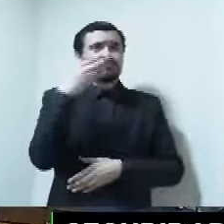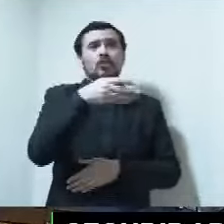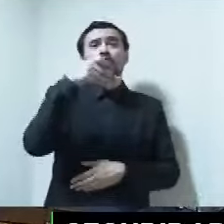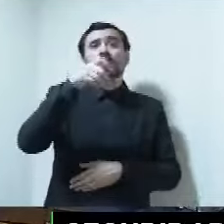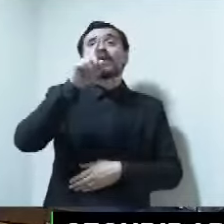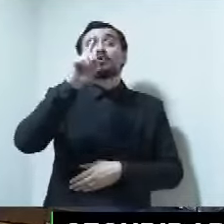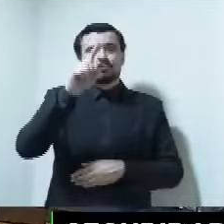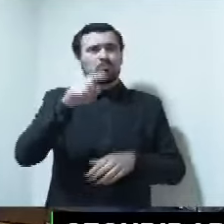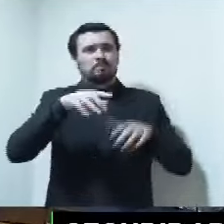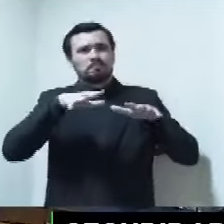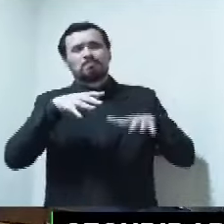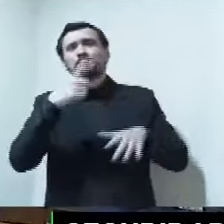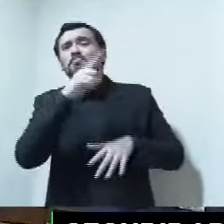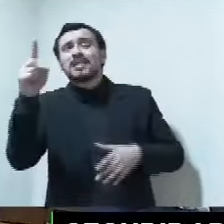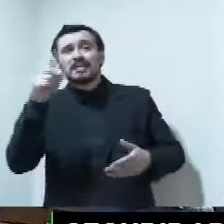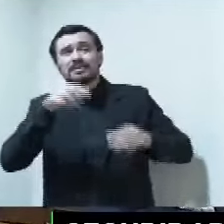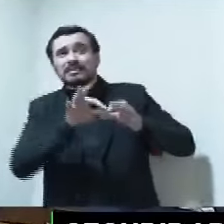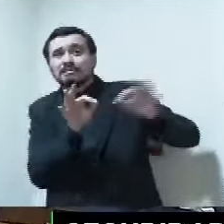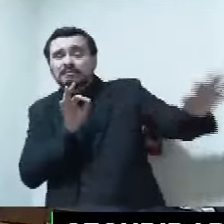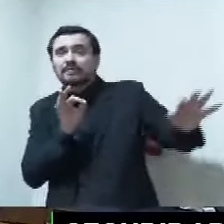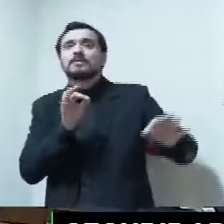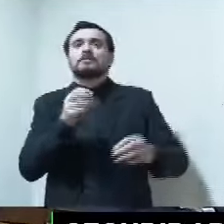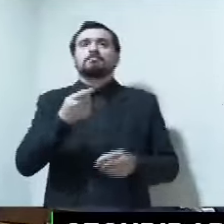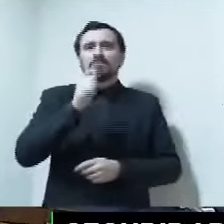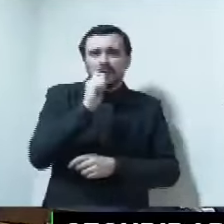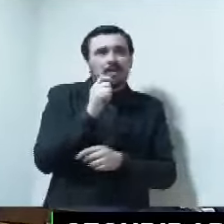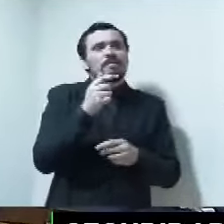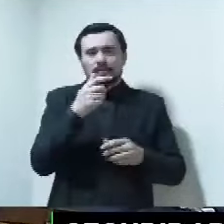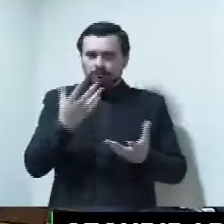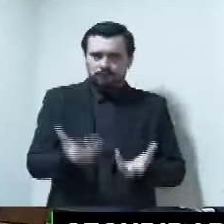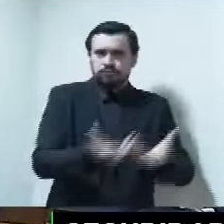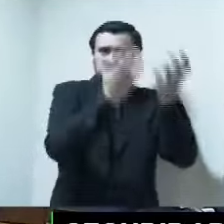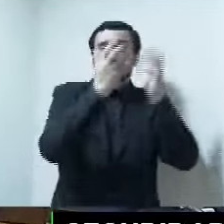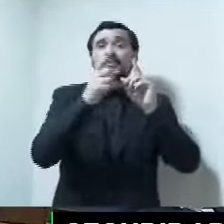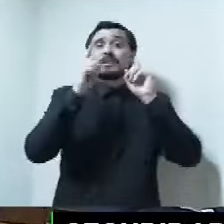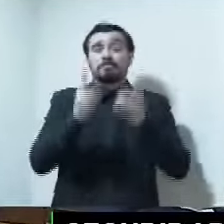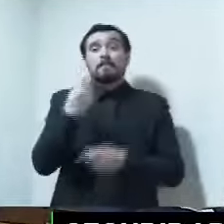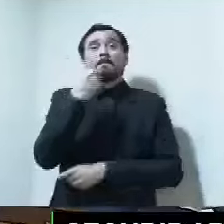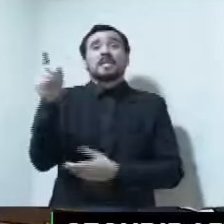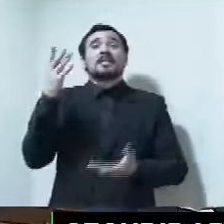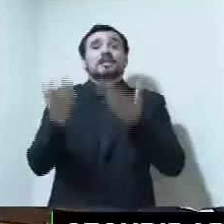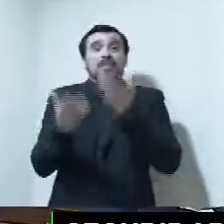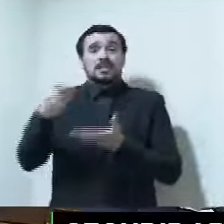hectáreas de marihuana. Realizamos una histórica incautación de 1.000 kilos de cocaína pura en el